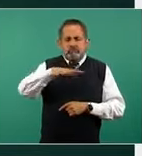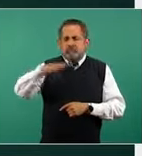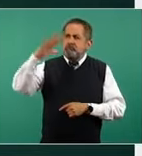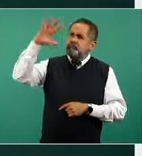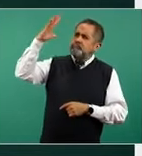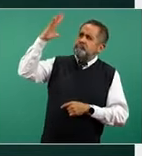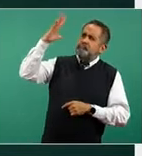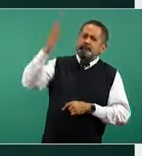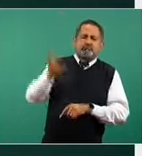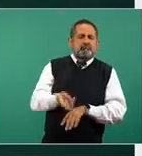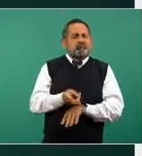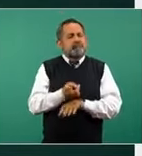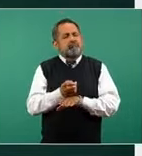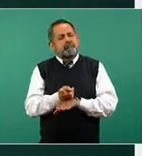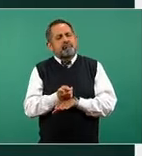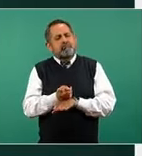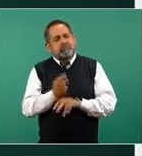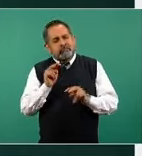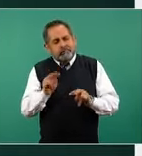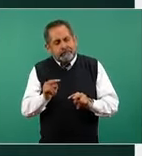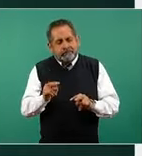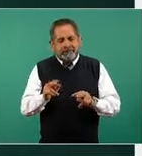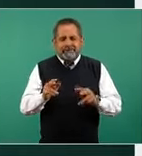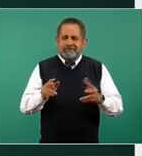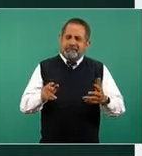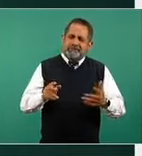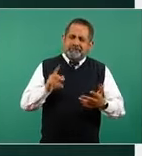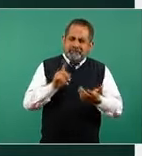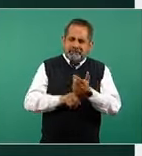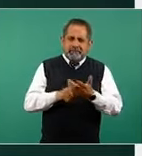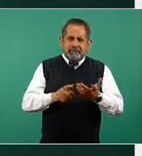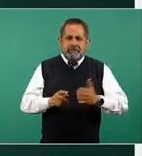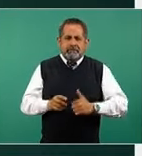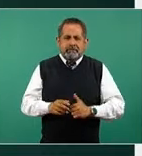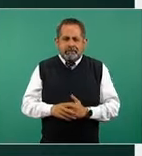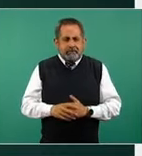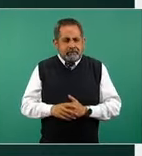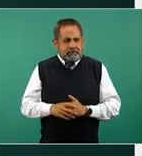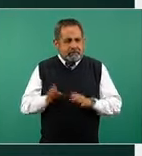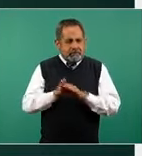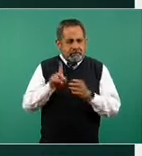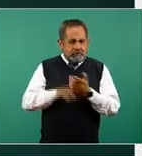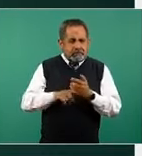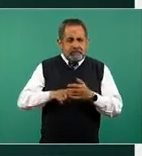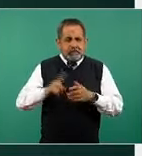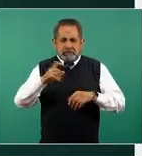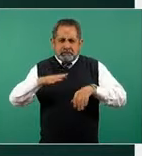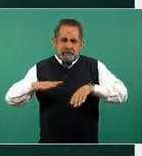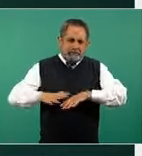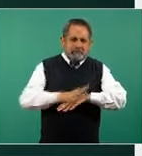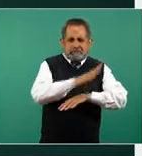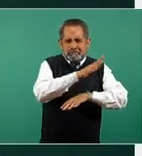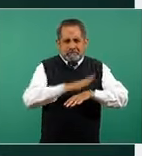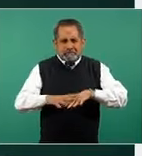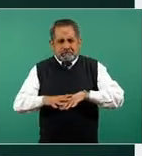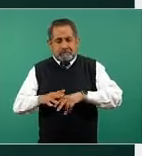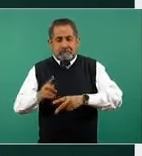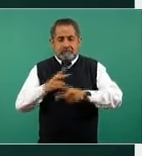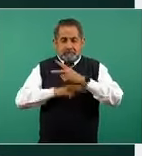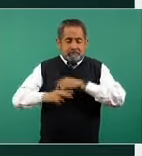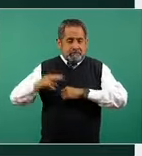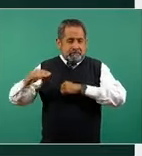nos enfrentamos a un riesgo de que tan movido se encuentre el mar, nos pegue una ola y esta ola